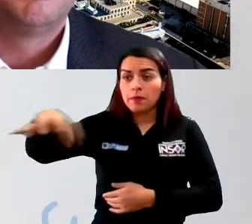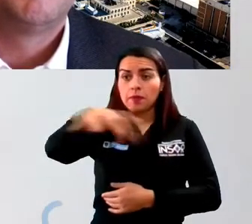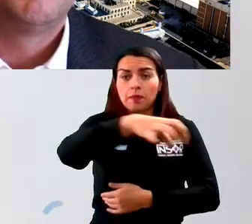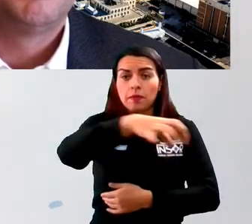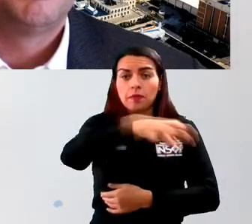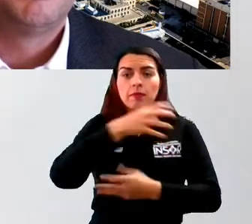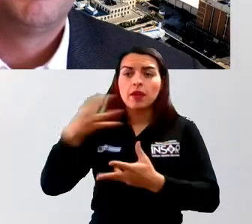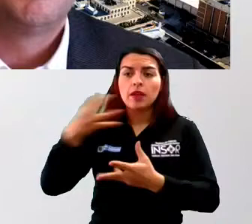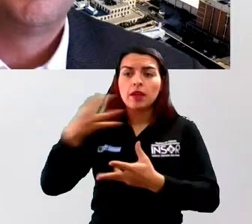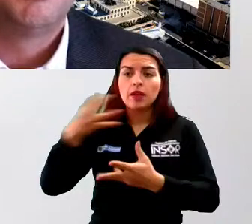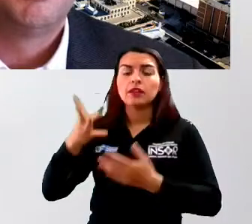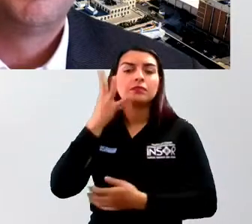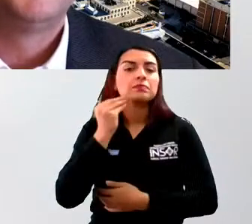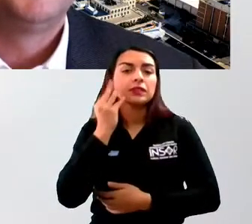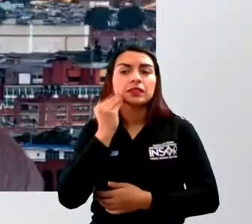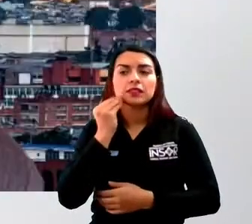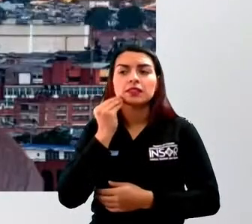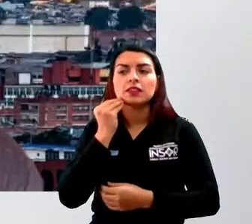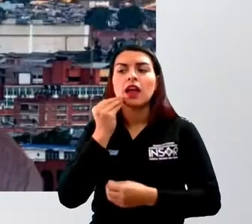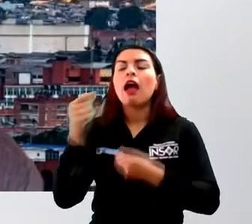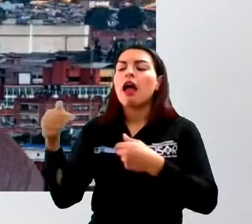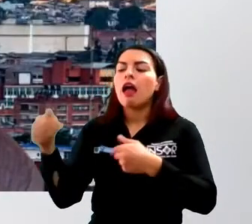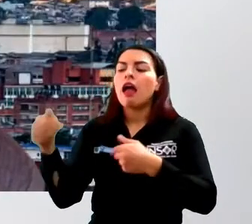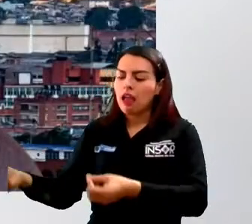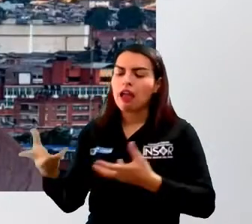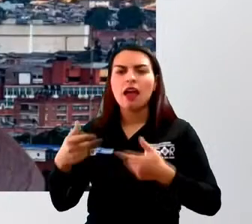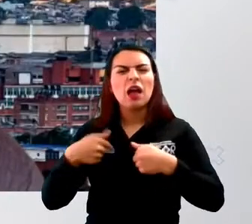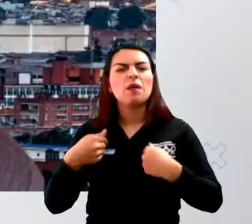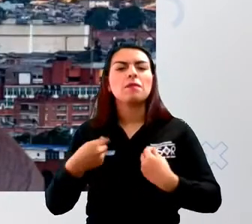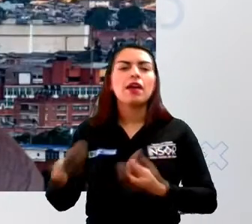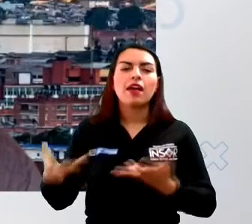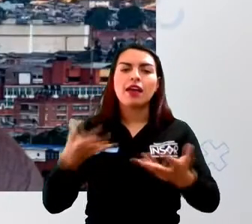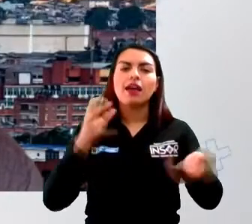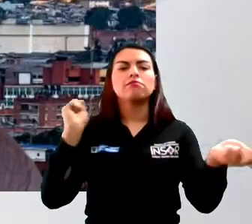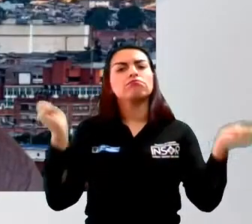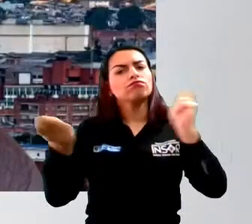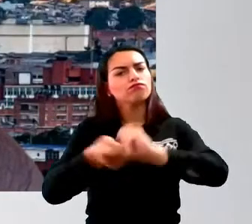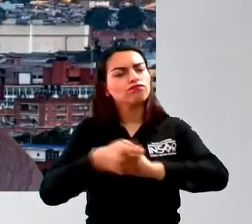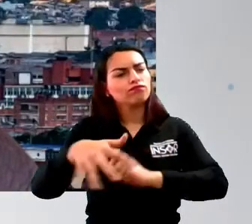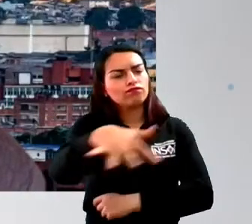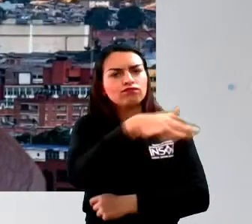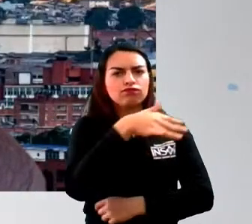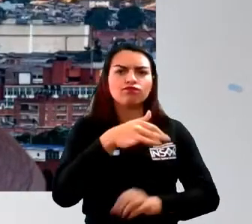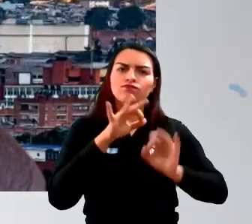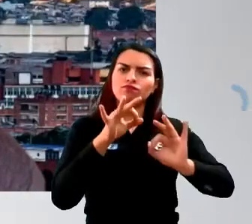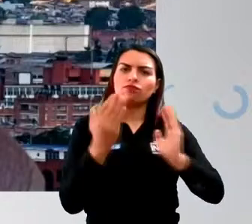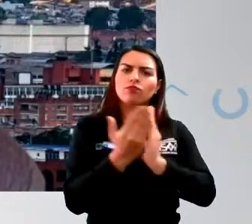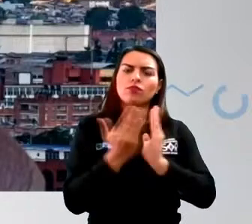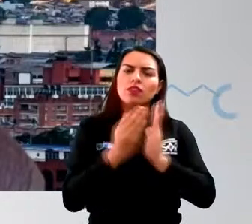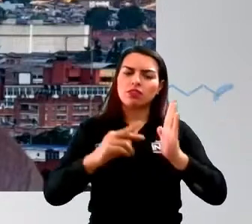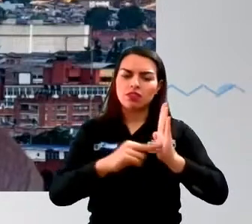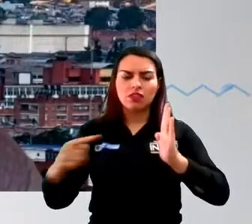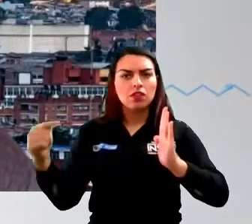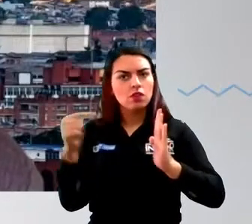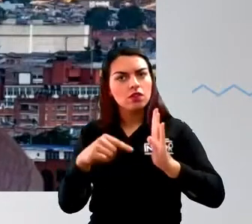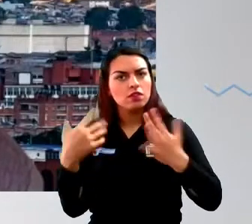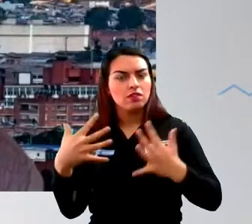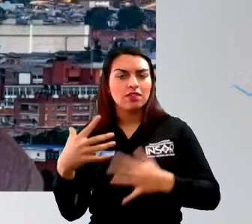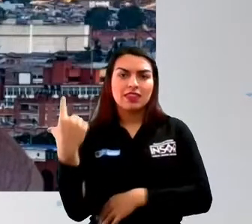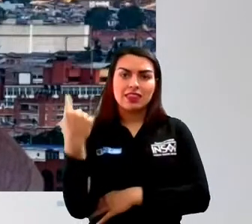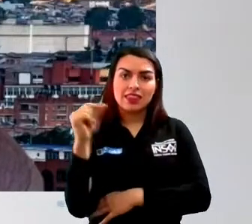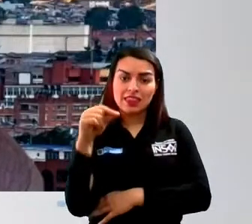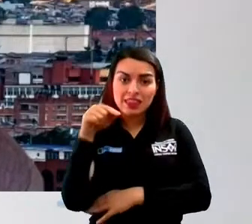de cómo hacer transformación educativa con tecnología digital. Y tenemos ya en el portal de